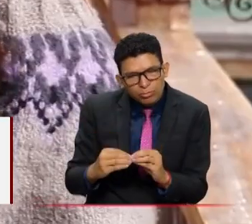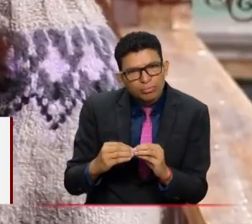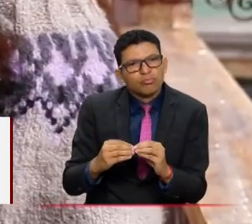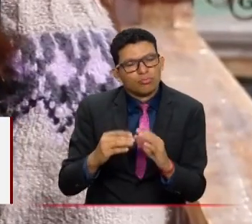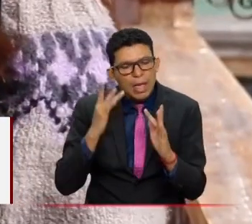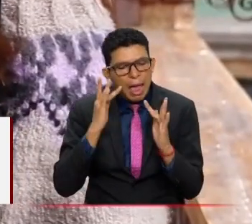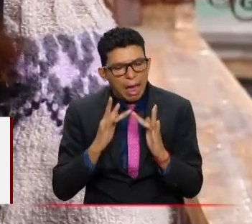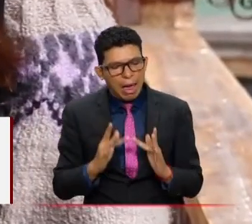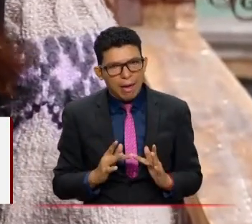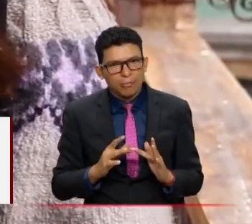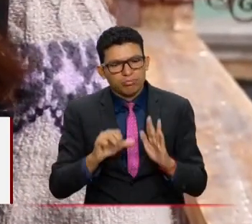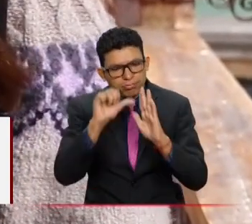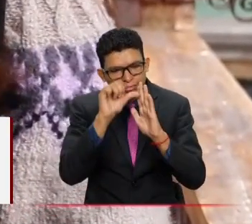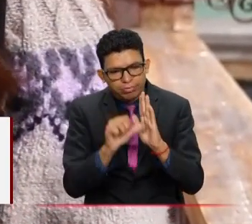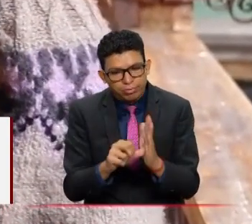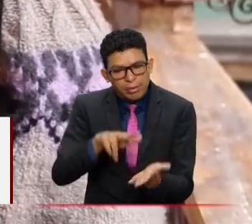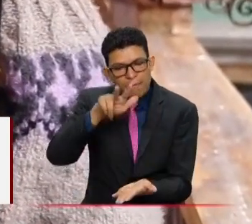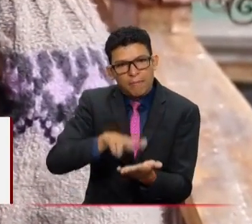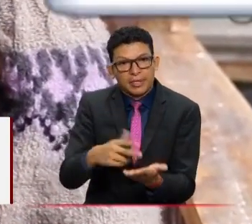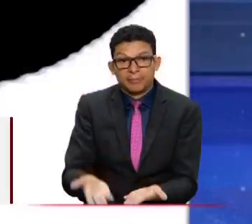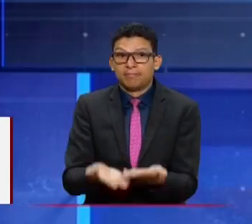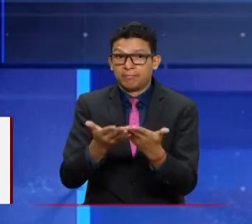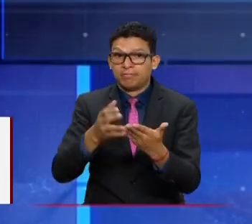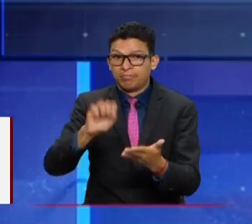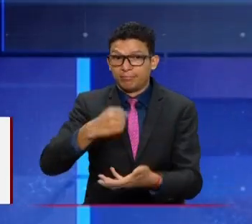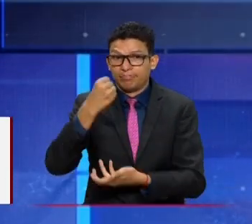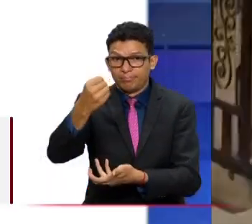encaminados para que puedan ser financiados.